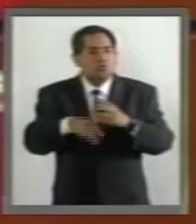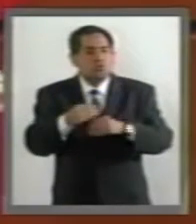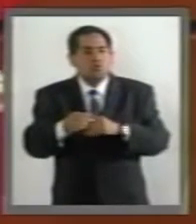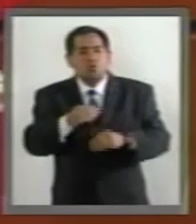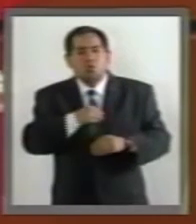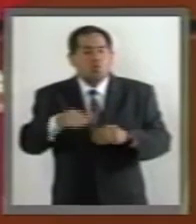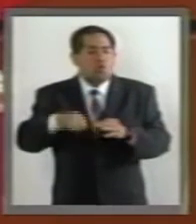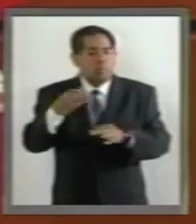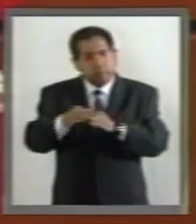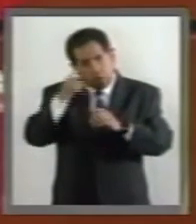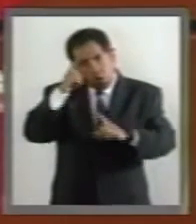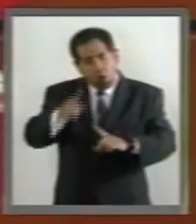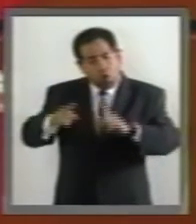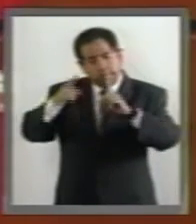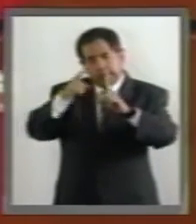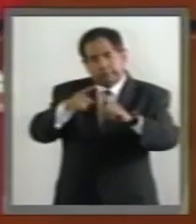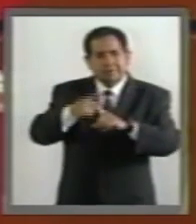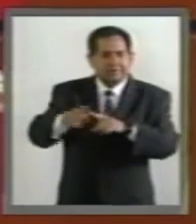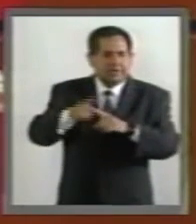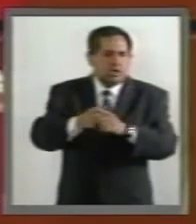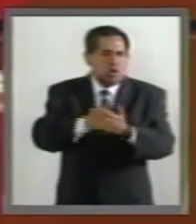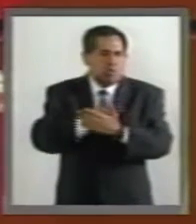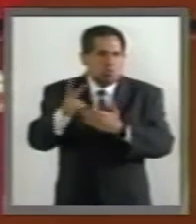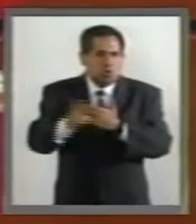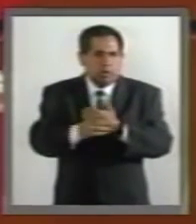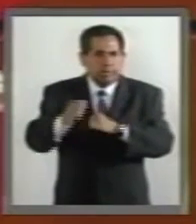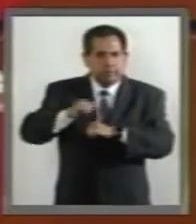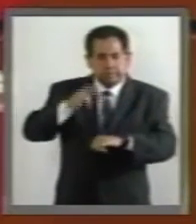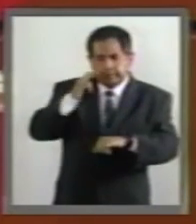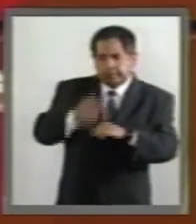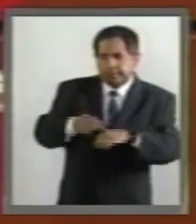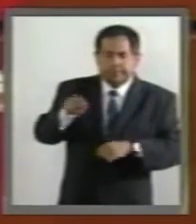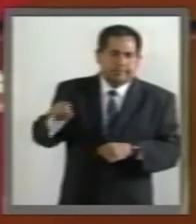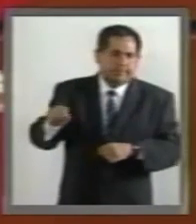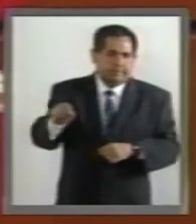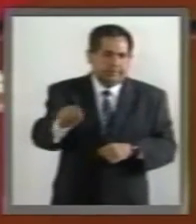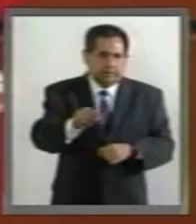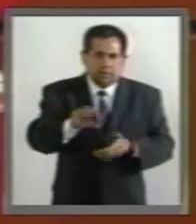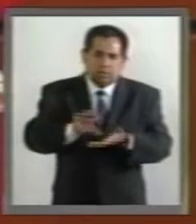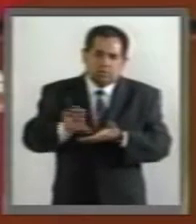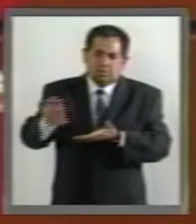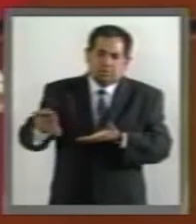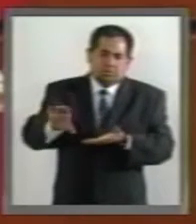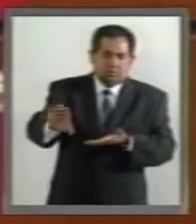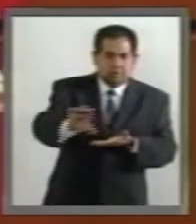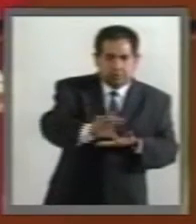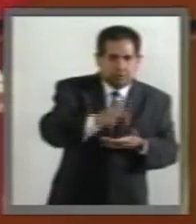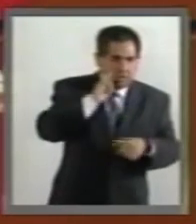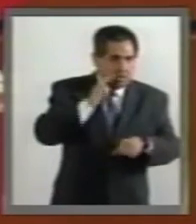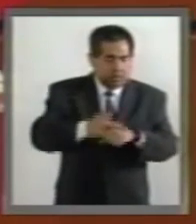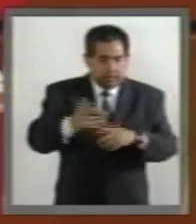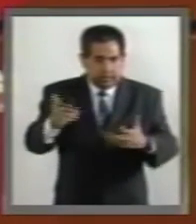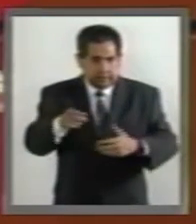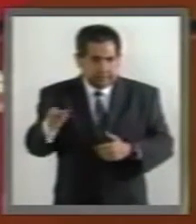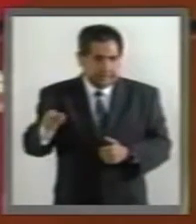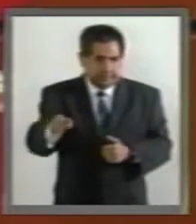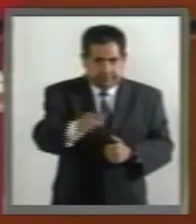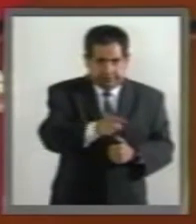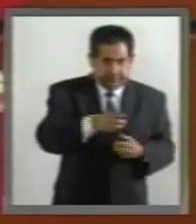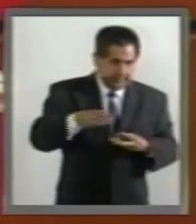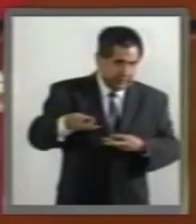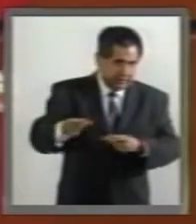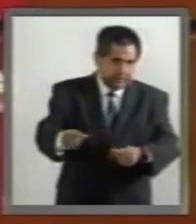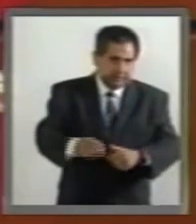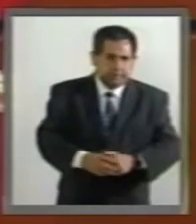los objetivos de los programas a cargo de quienes tienen la responsabilidad de ejecutar estos